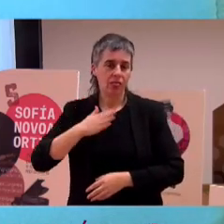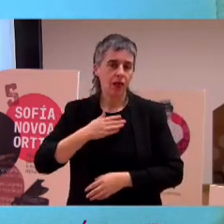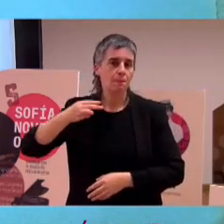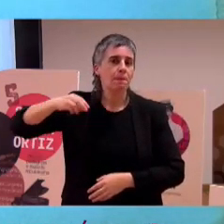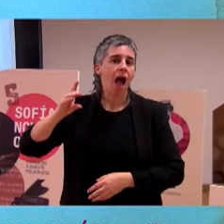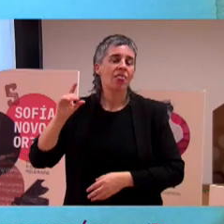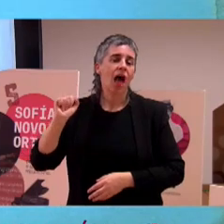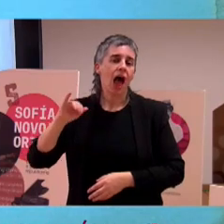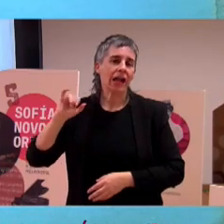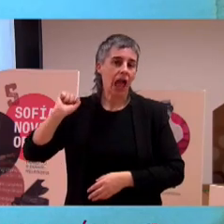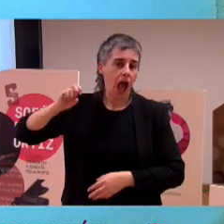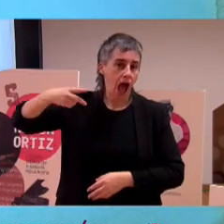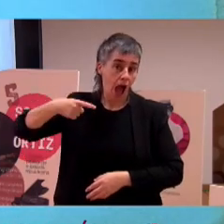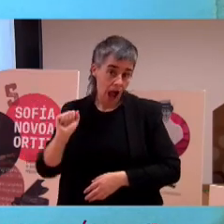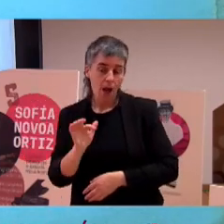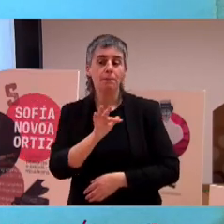Enríquez Ureña